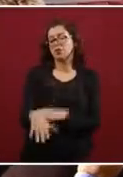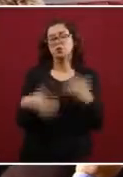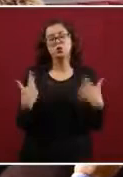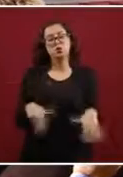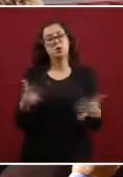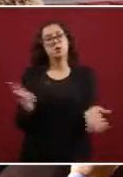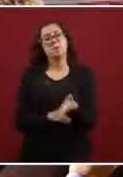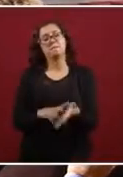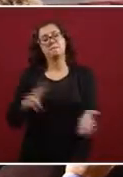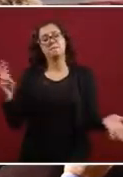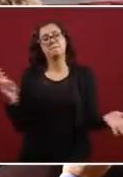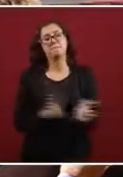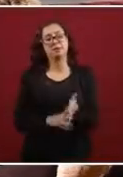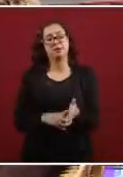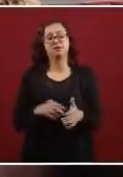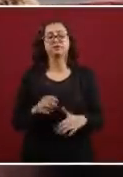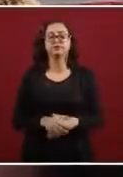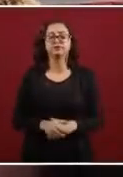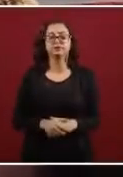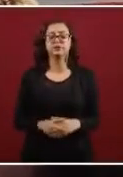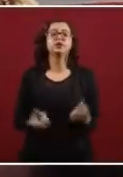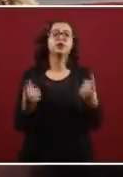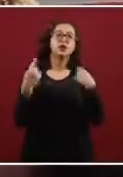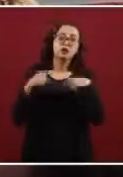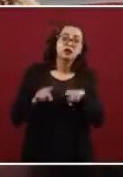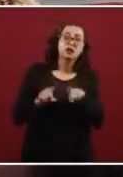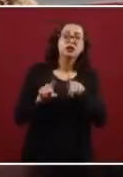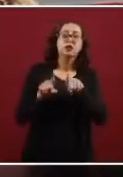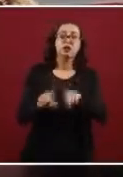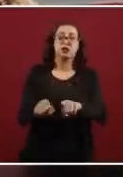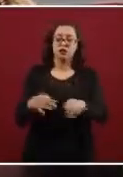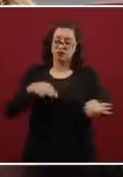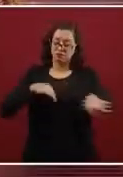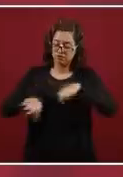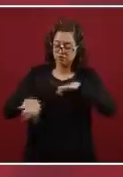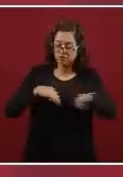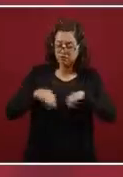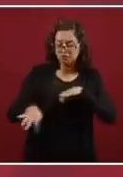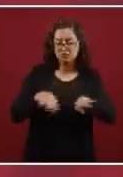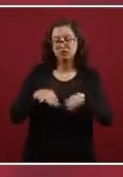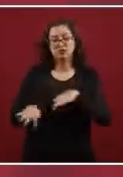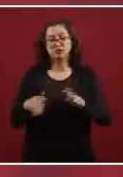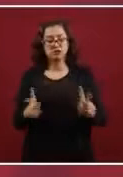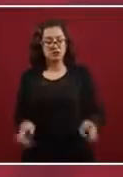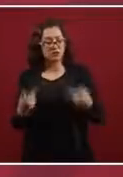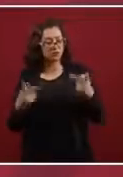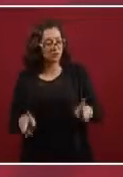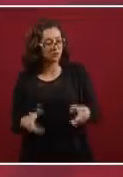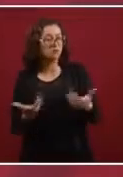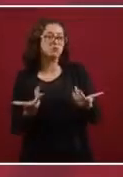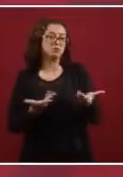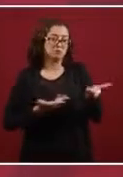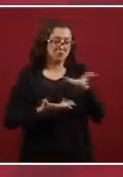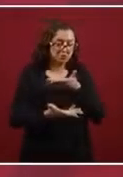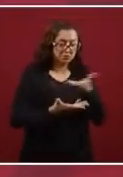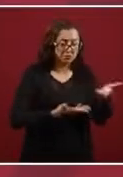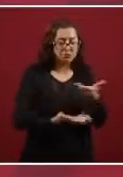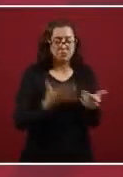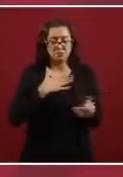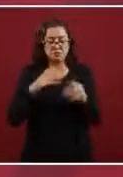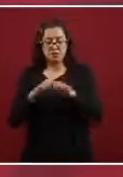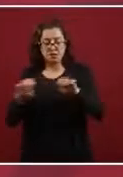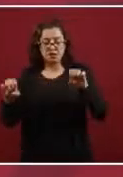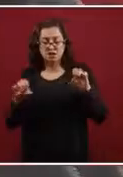países. En paralelo a esta extensa labor de venta del tratado, de promoción del tratado, mi equipo y yo